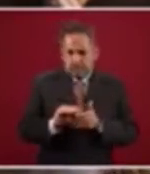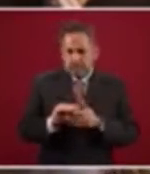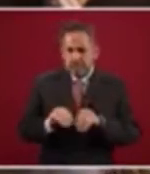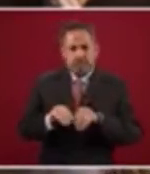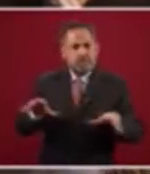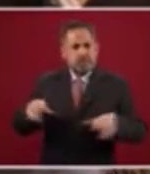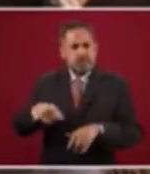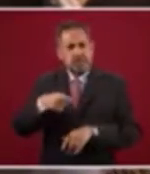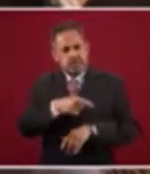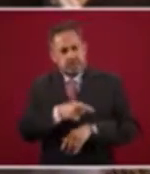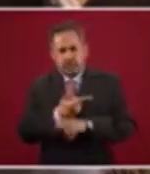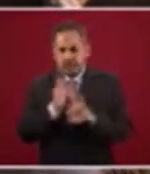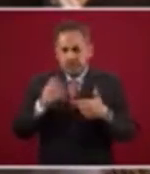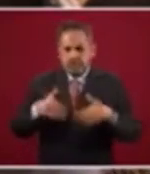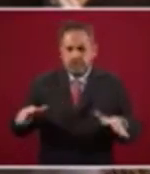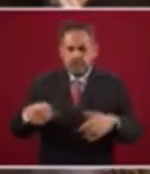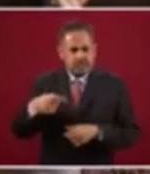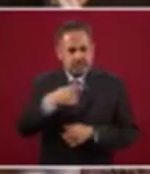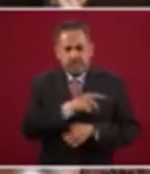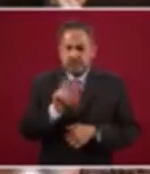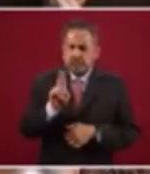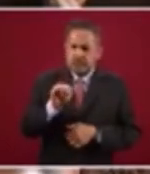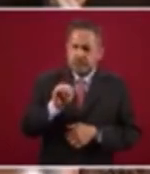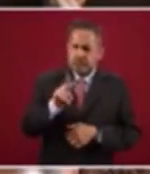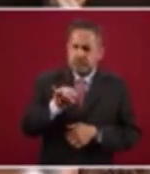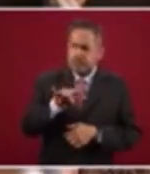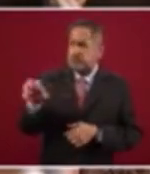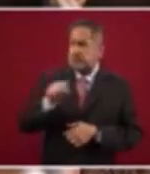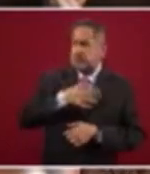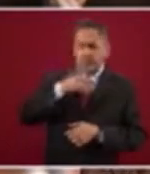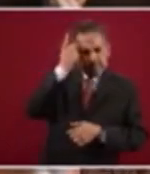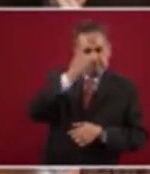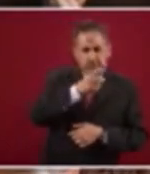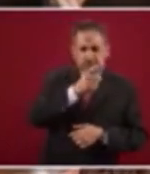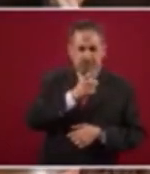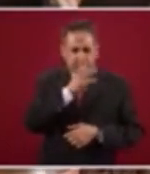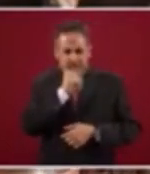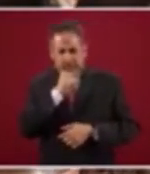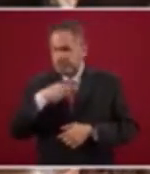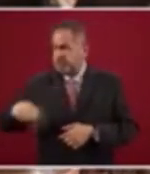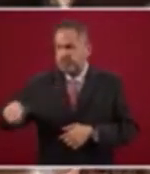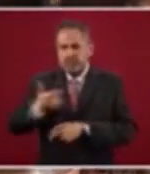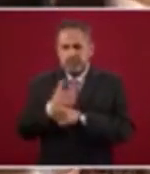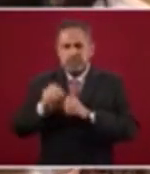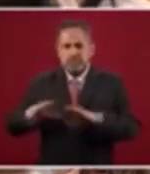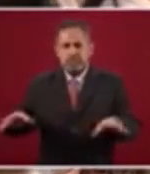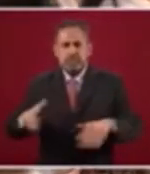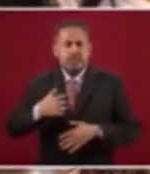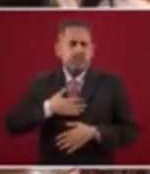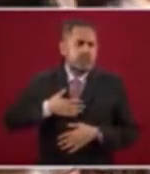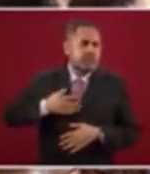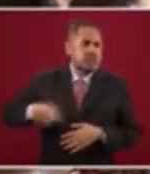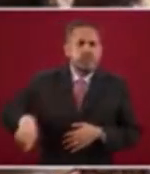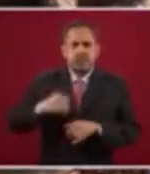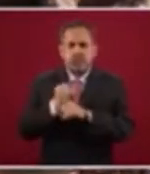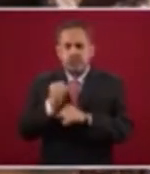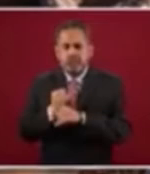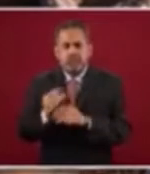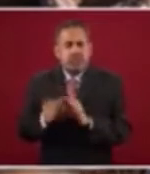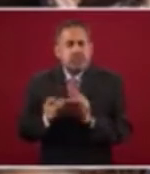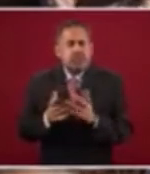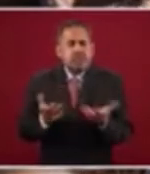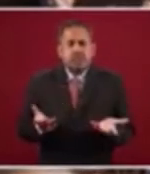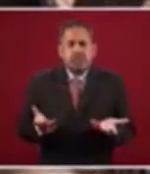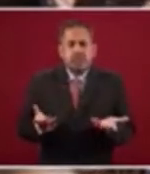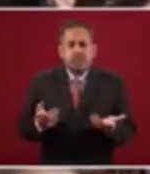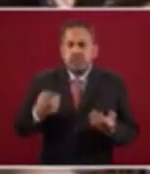pues los derechos de autor que usted está mencionando que es público. Entonces nosotros como redes sociales, pues obviamente, imagínese.